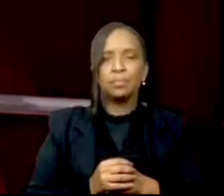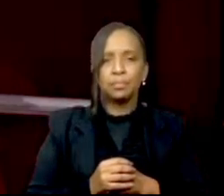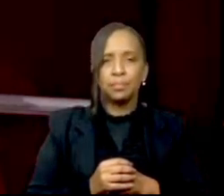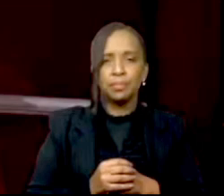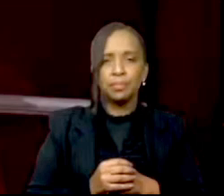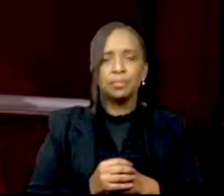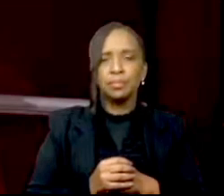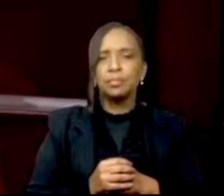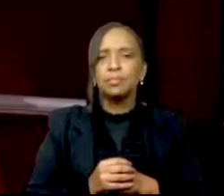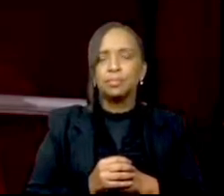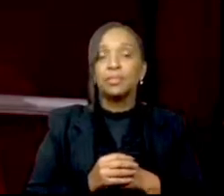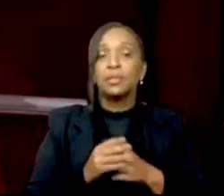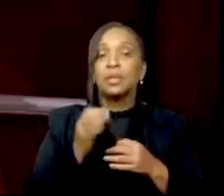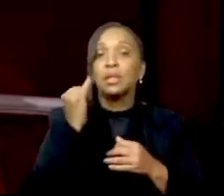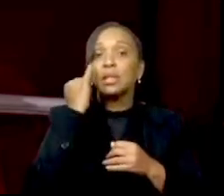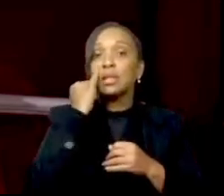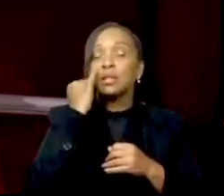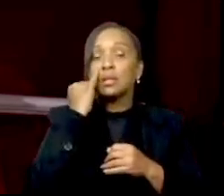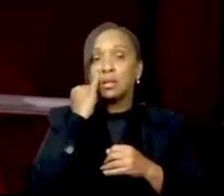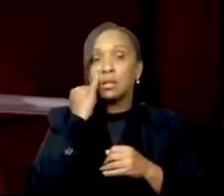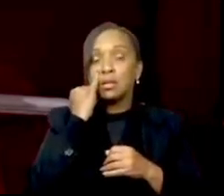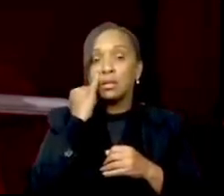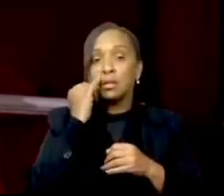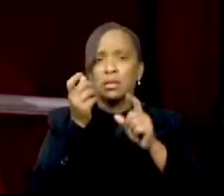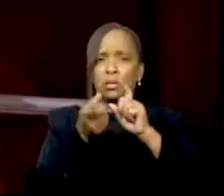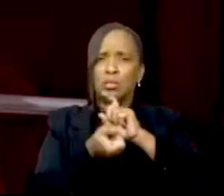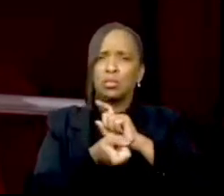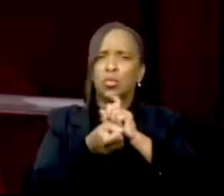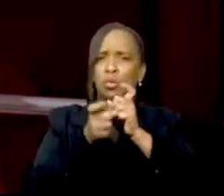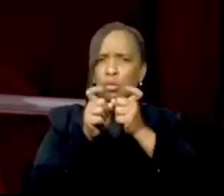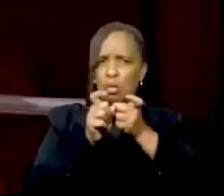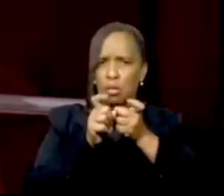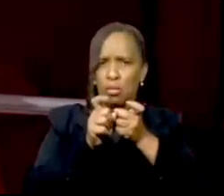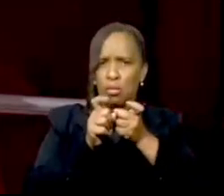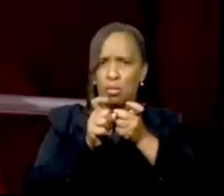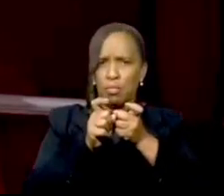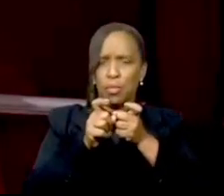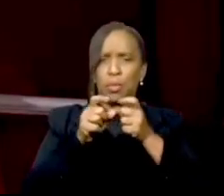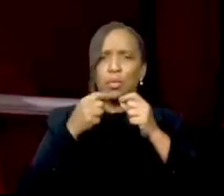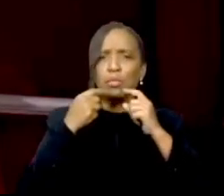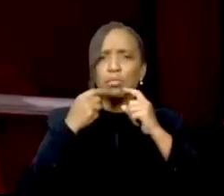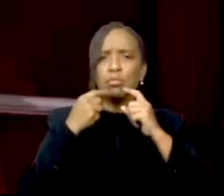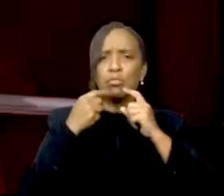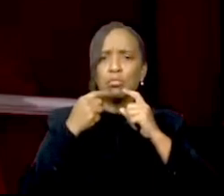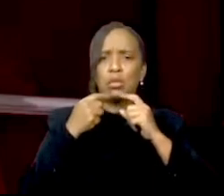pueda versar sobre los términos de